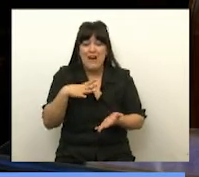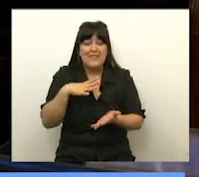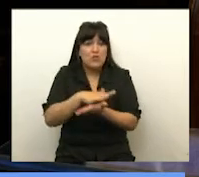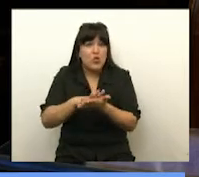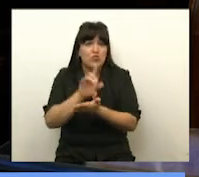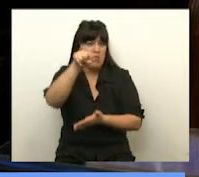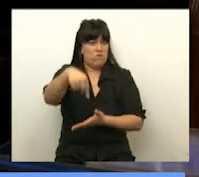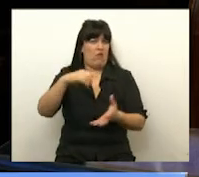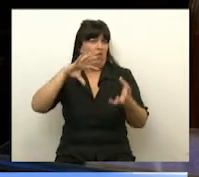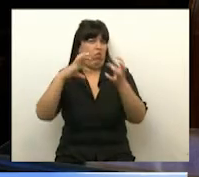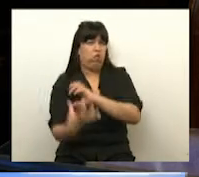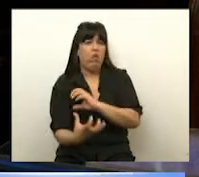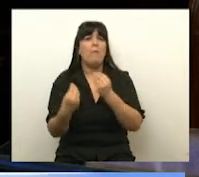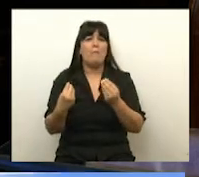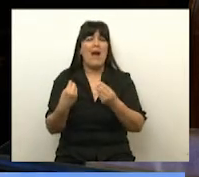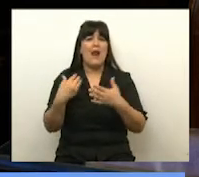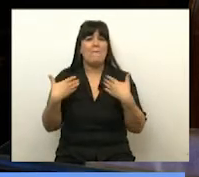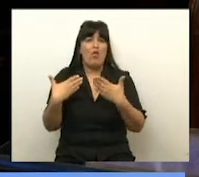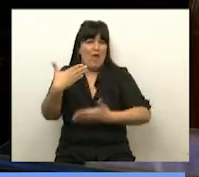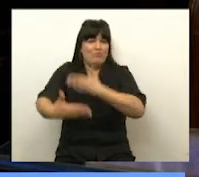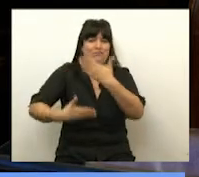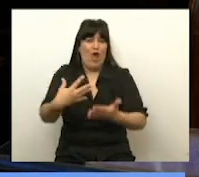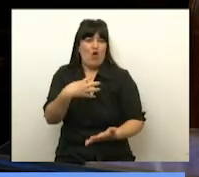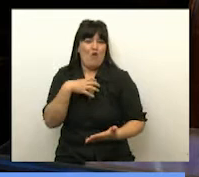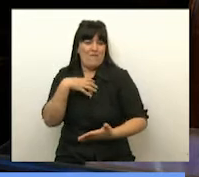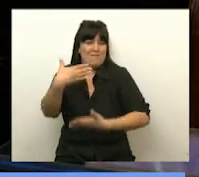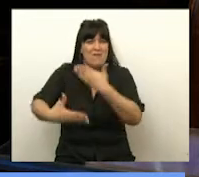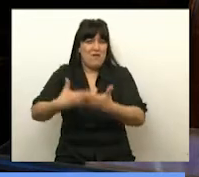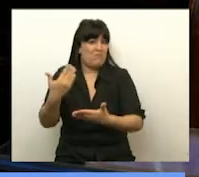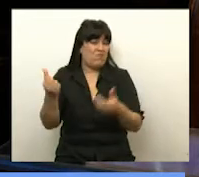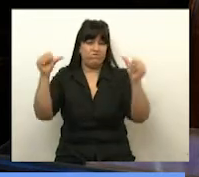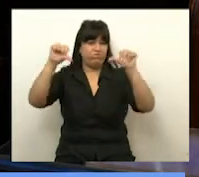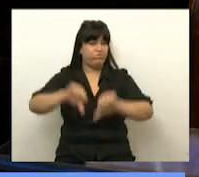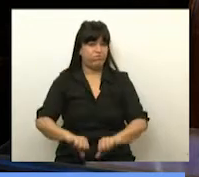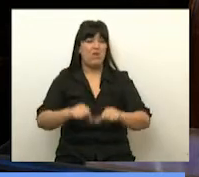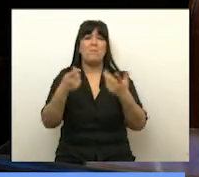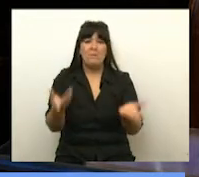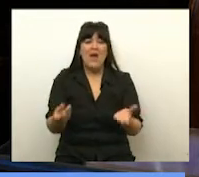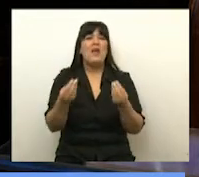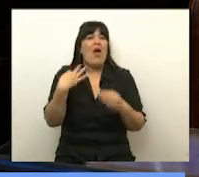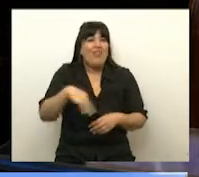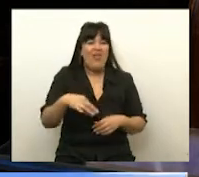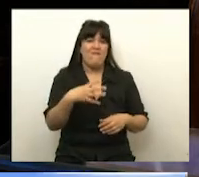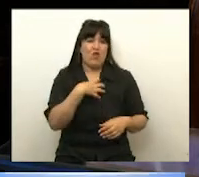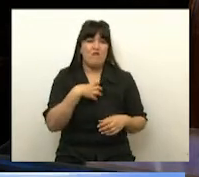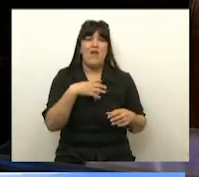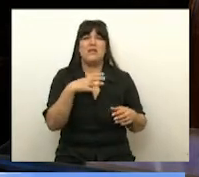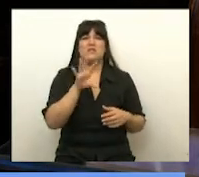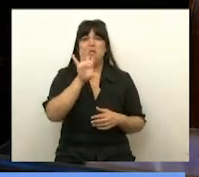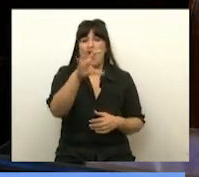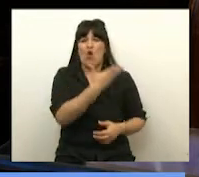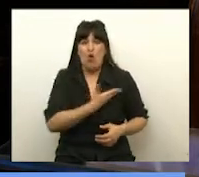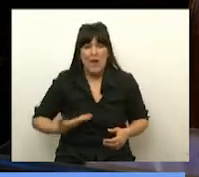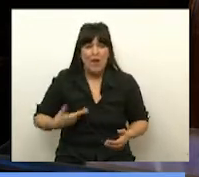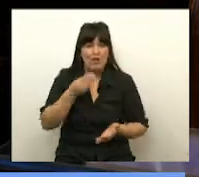necesidad de seguir trabajando para construir confianza entre nuestro gobernador, nuestros legisladores y el